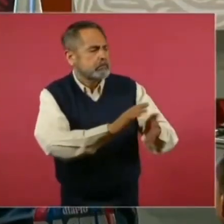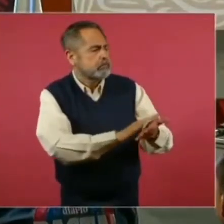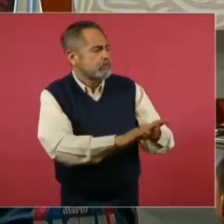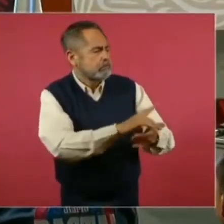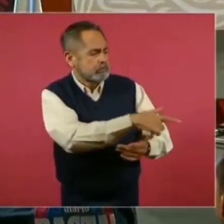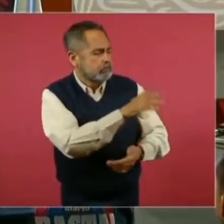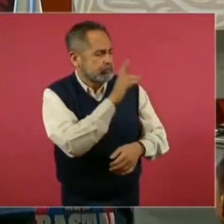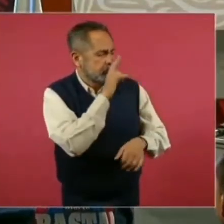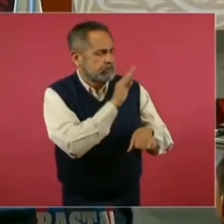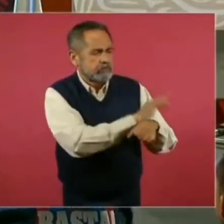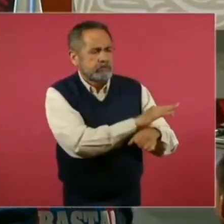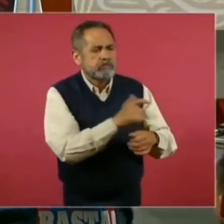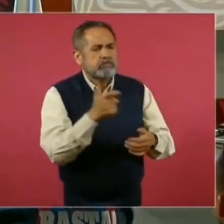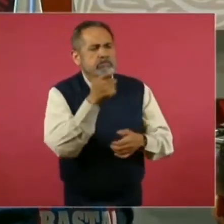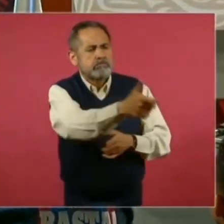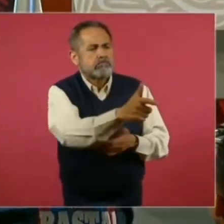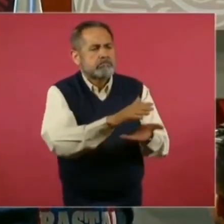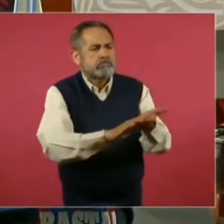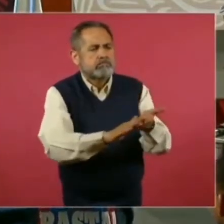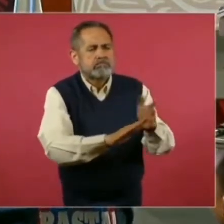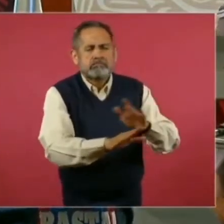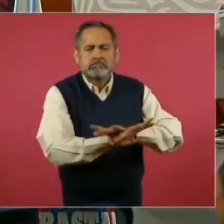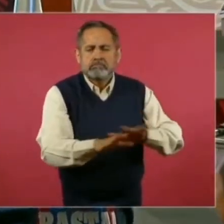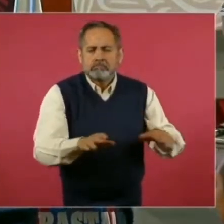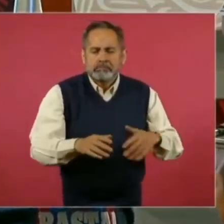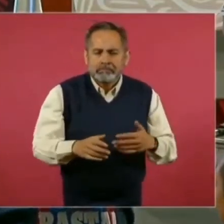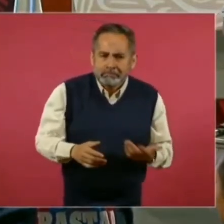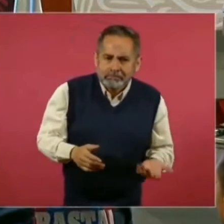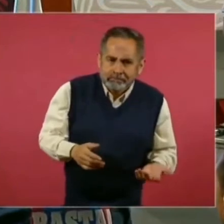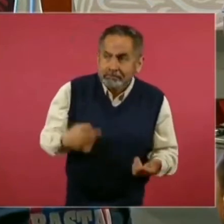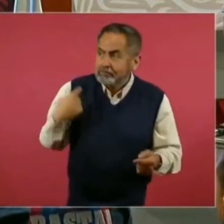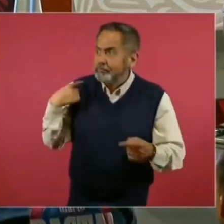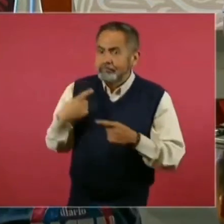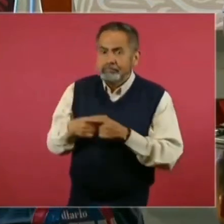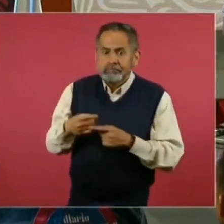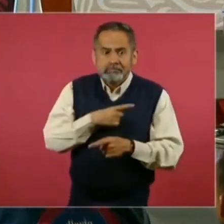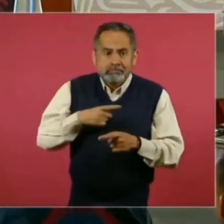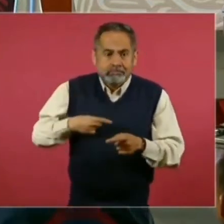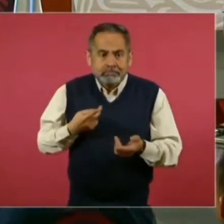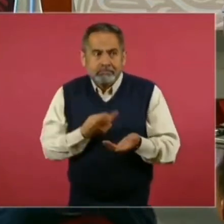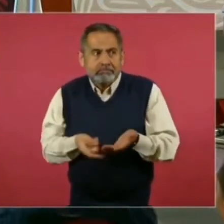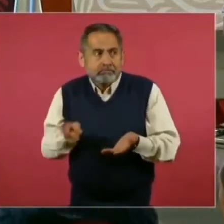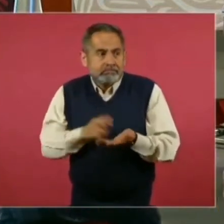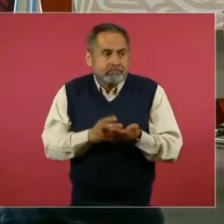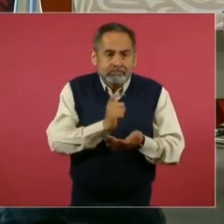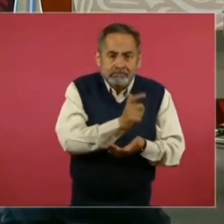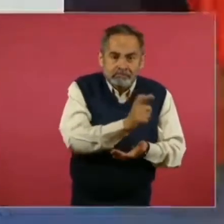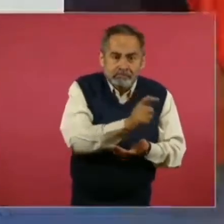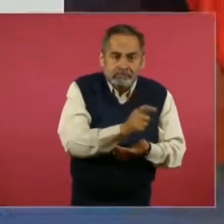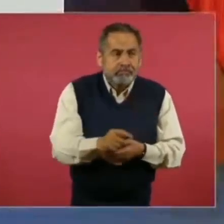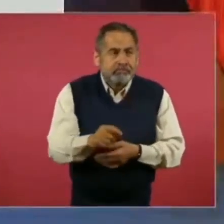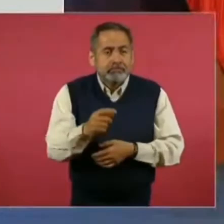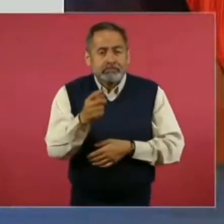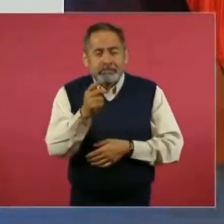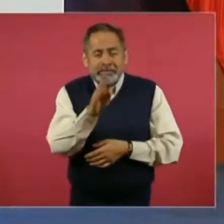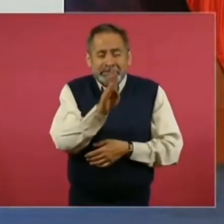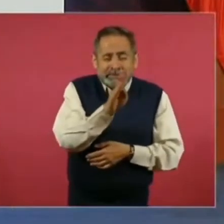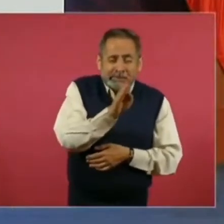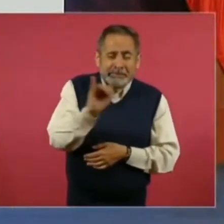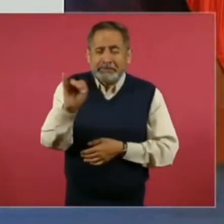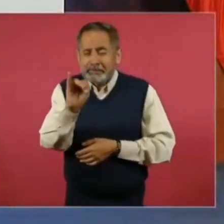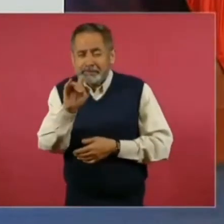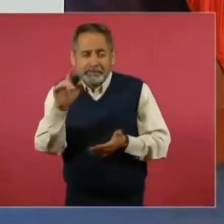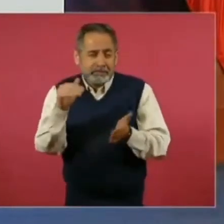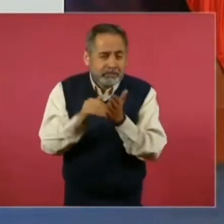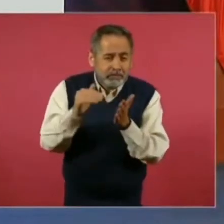de 2018, esta deuda rebasa el 1.200.000.000.000 de pesos.